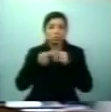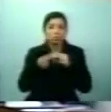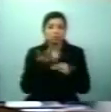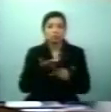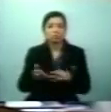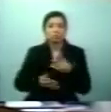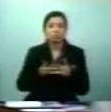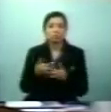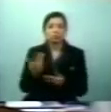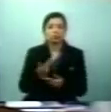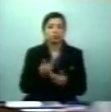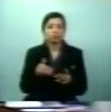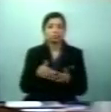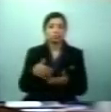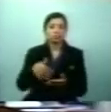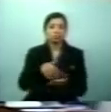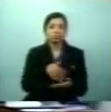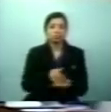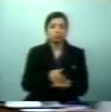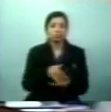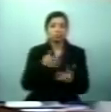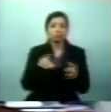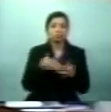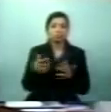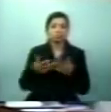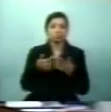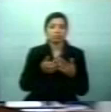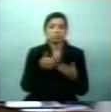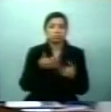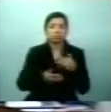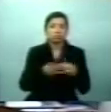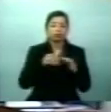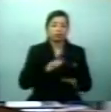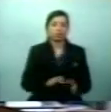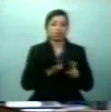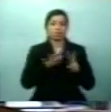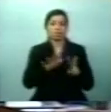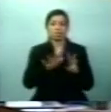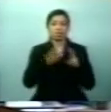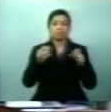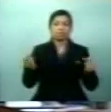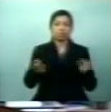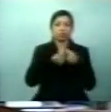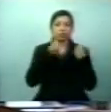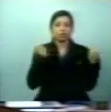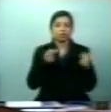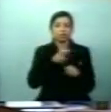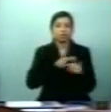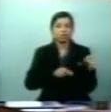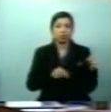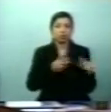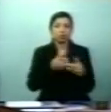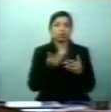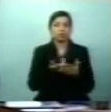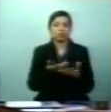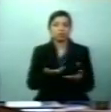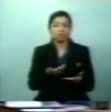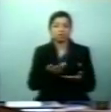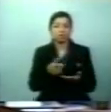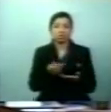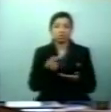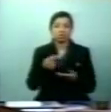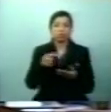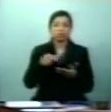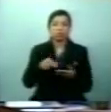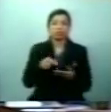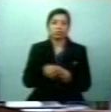para nuestros productores e industria de más de 16 millones de dólares en pago de derechos